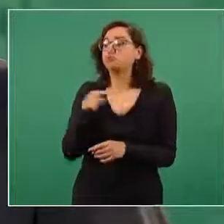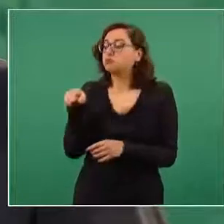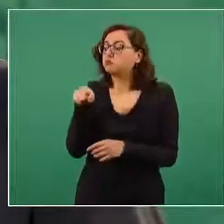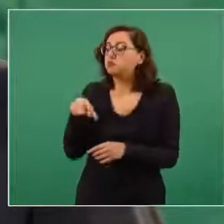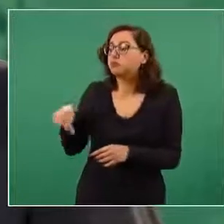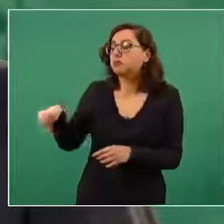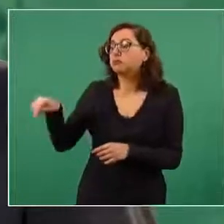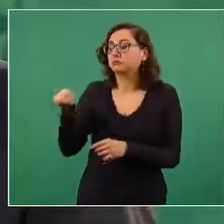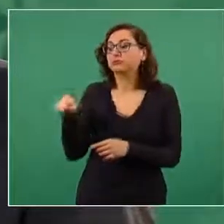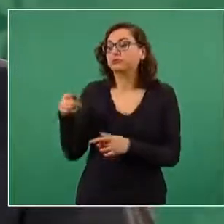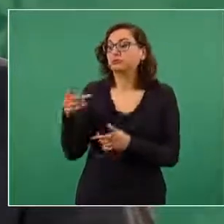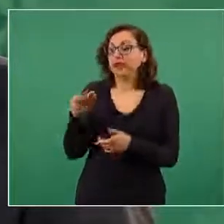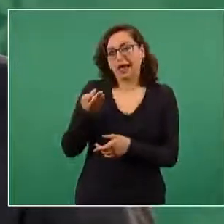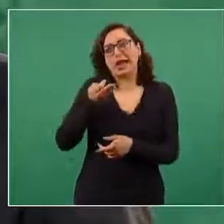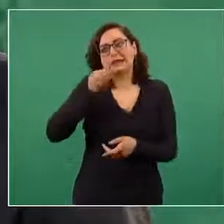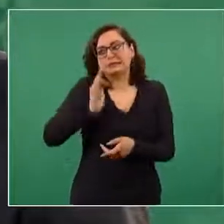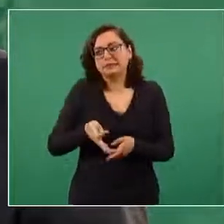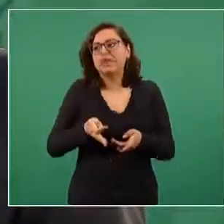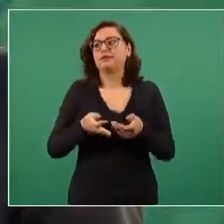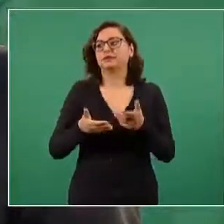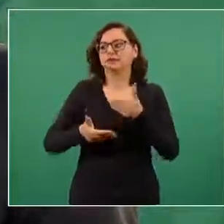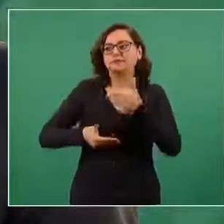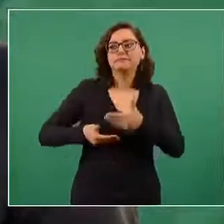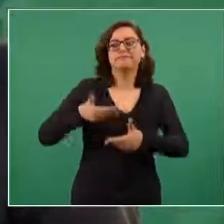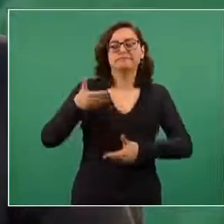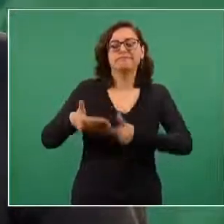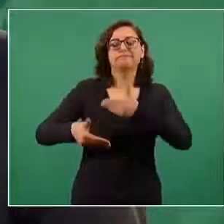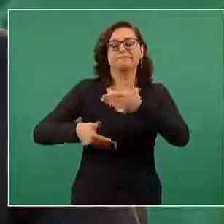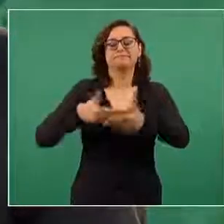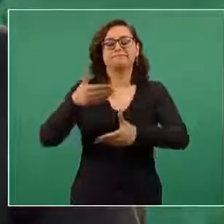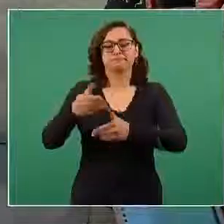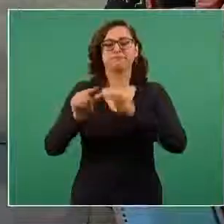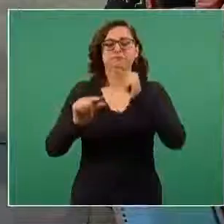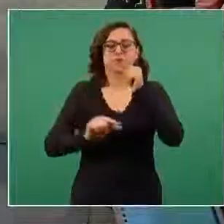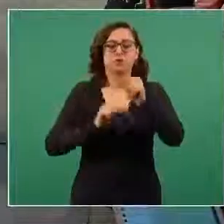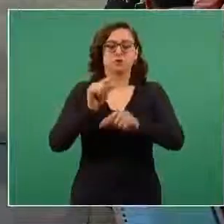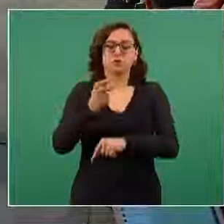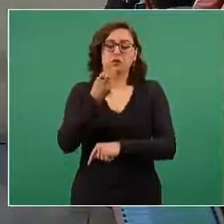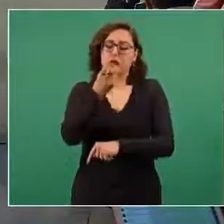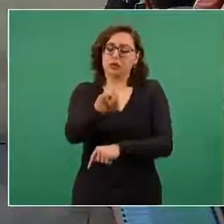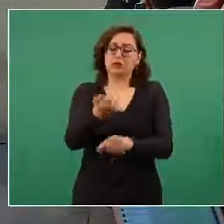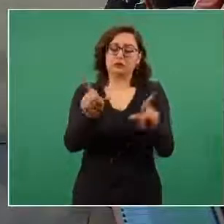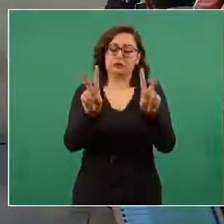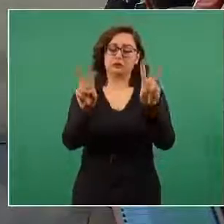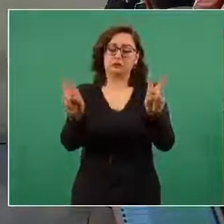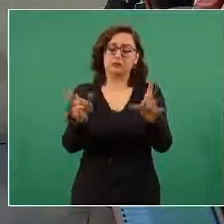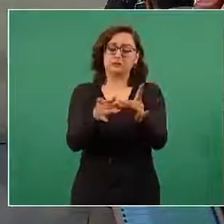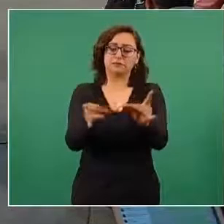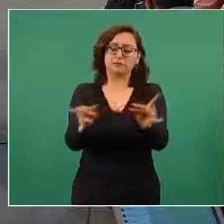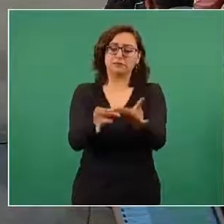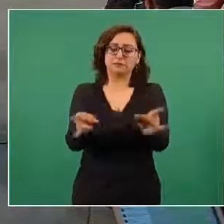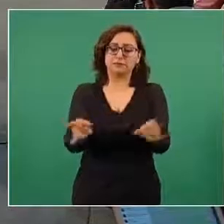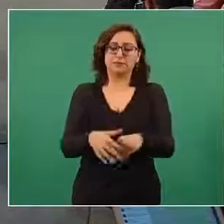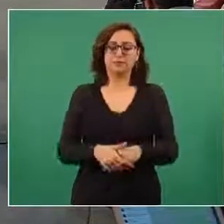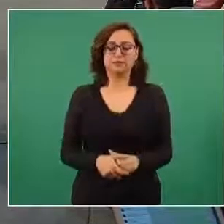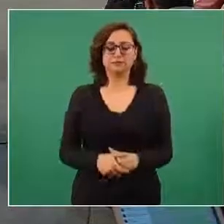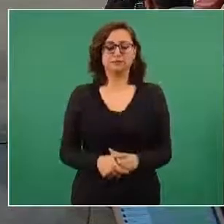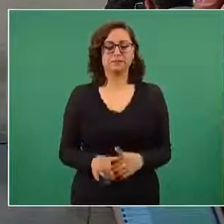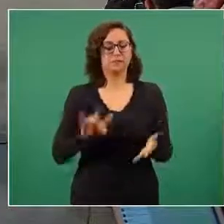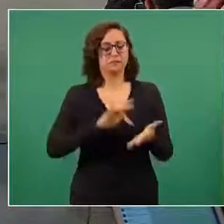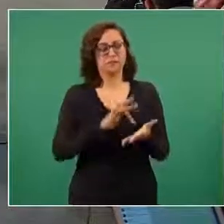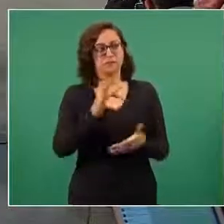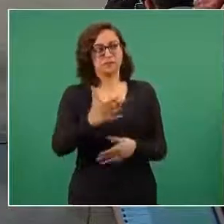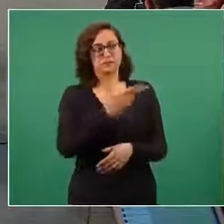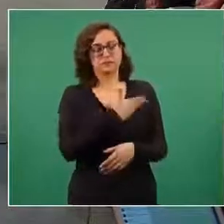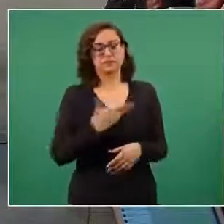sumándose más adultos mayores. Esa es la explicación que podemos dar. Gracias, presidente. Y